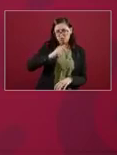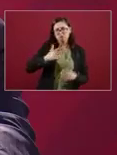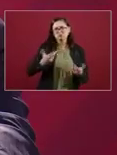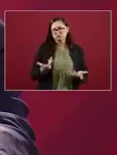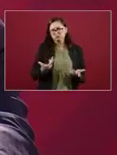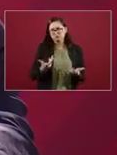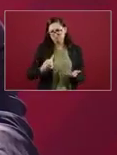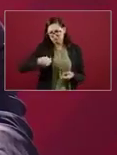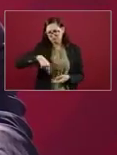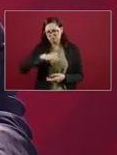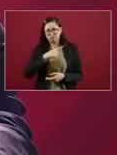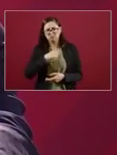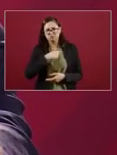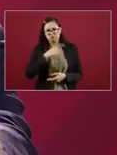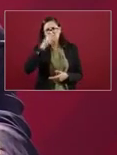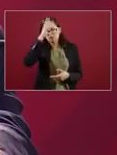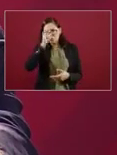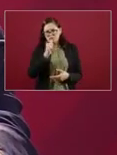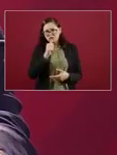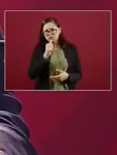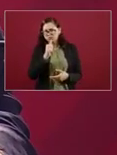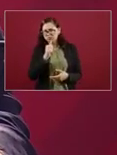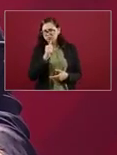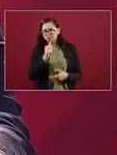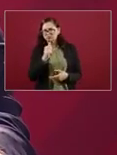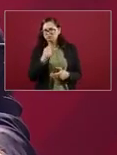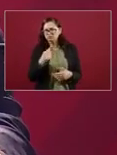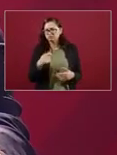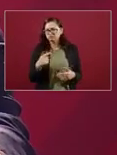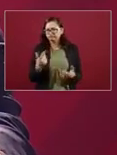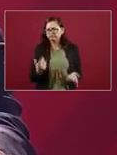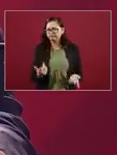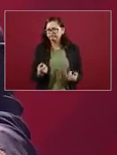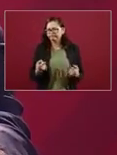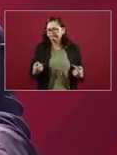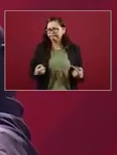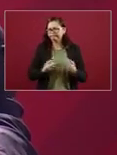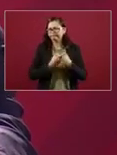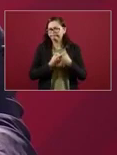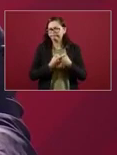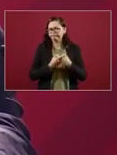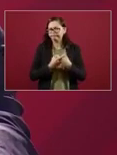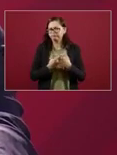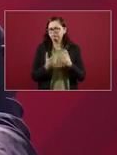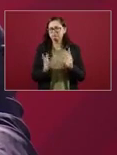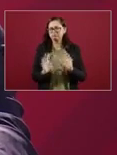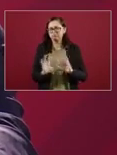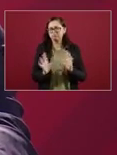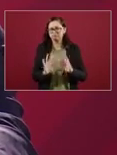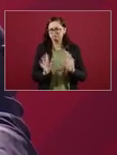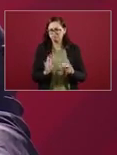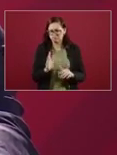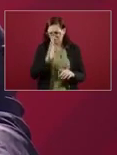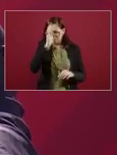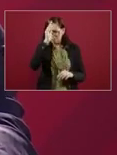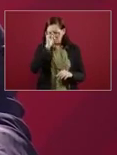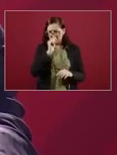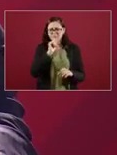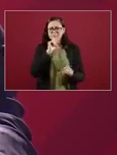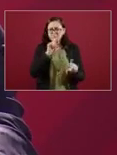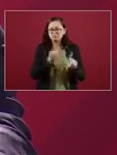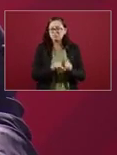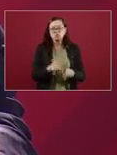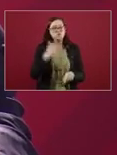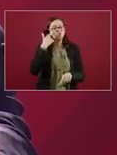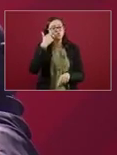Entonces, no queremos dar ningún motivo, ningún pretexto,